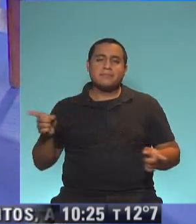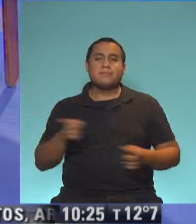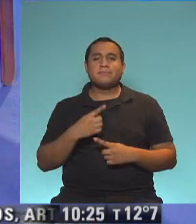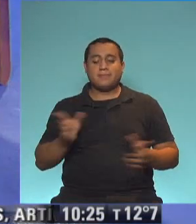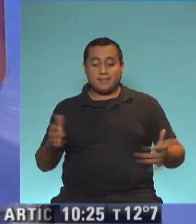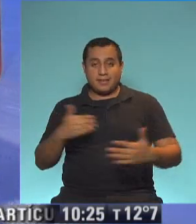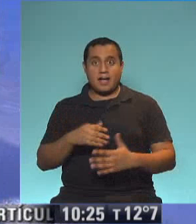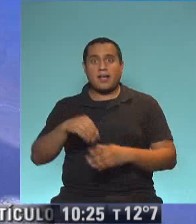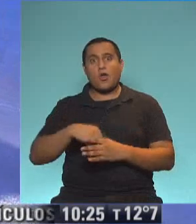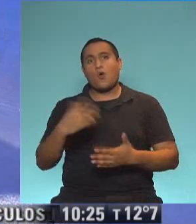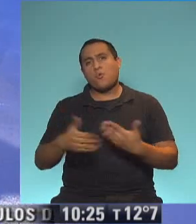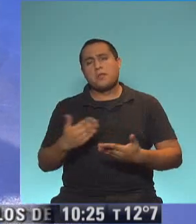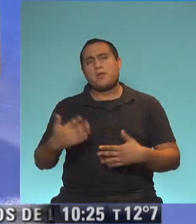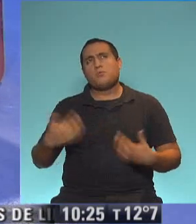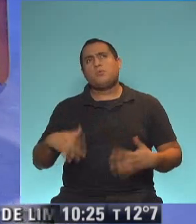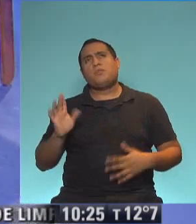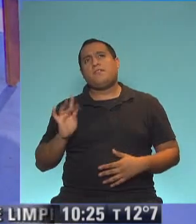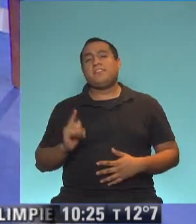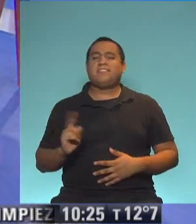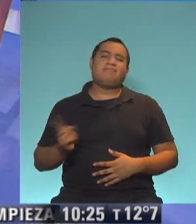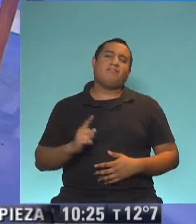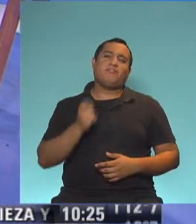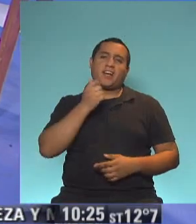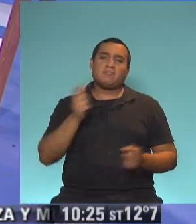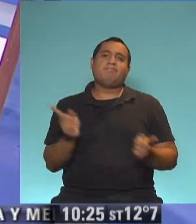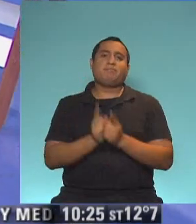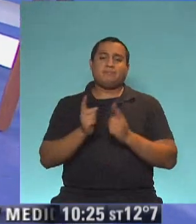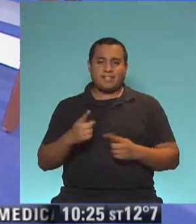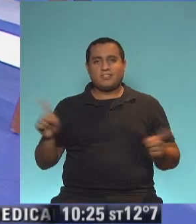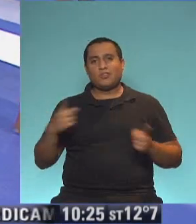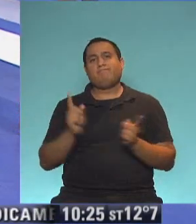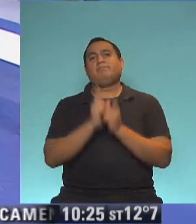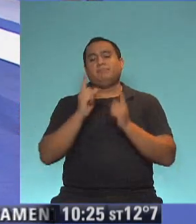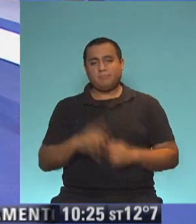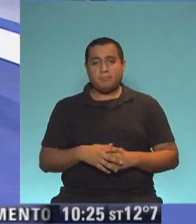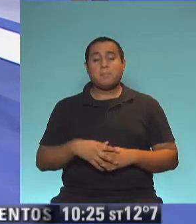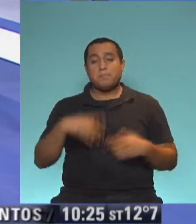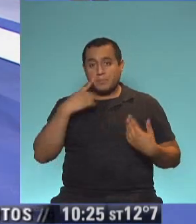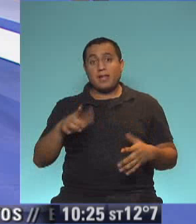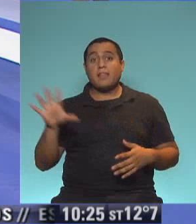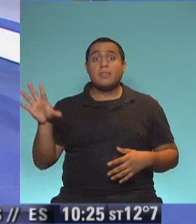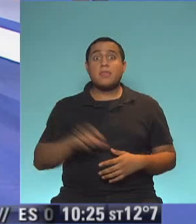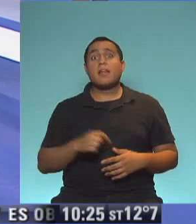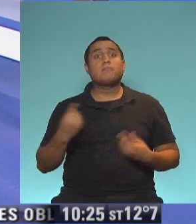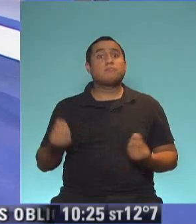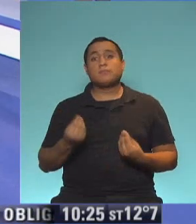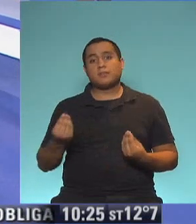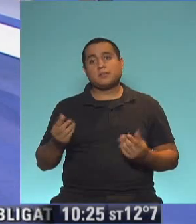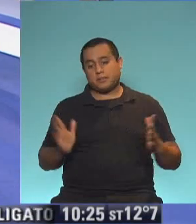El cajón de juguetes. Eso es todo. Muy difícil la letra. Muy bien. El cajón de juguetes. ¿Cuánta creatividad en los capurros? ¿Qué traíamos?